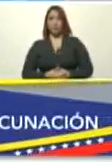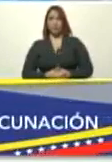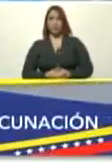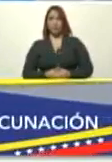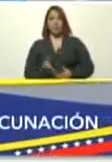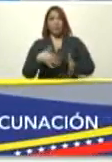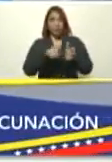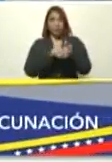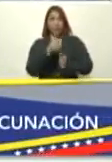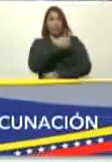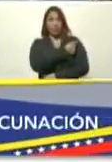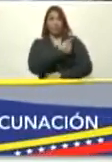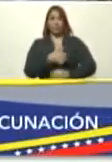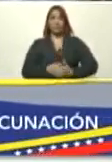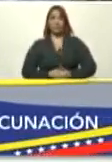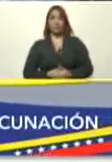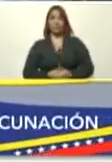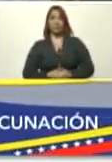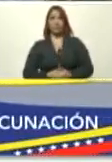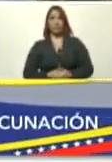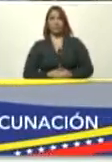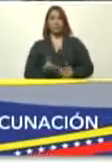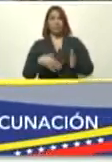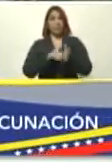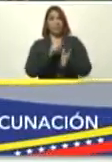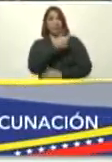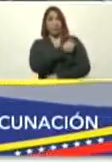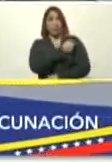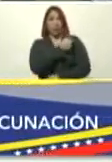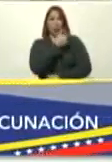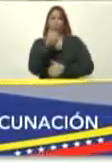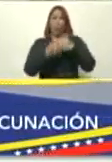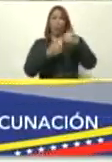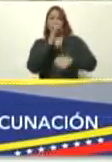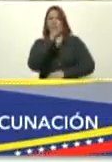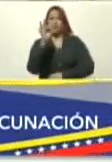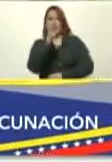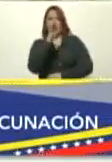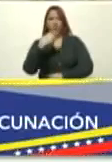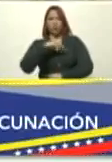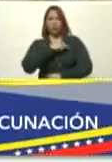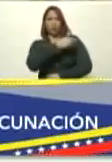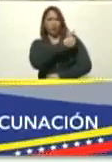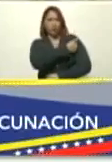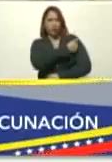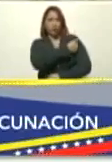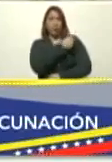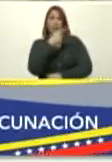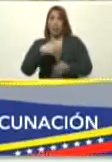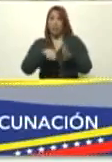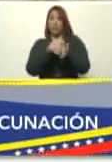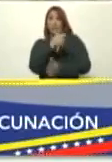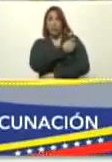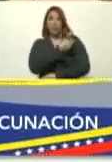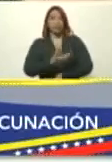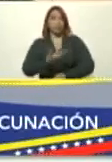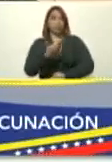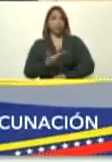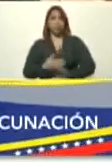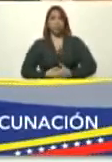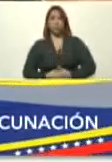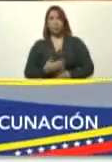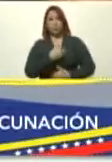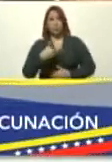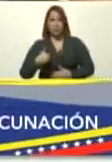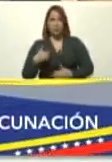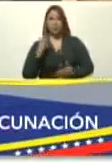el refuerzo. En el refuerzo, ¿qué porcentaje de refuerzo llevamos? El refuerzo es muy importante. Yo quiero